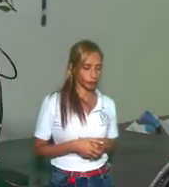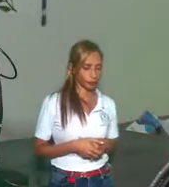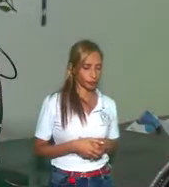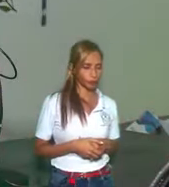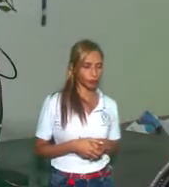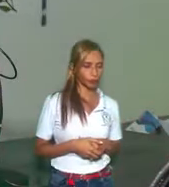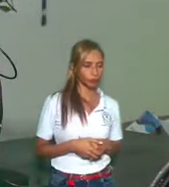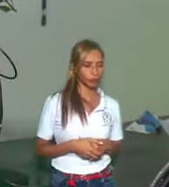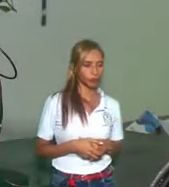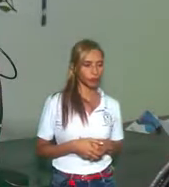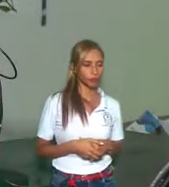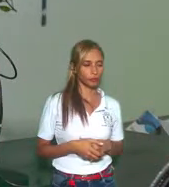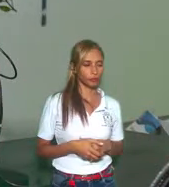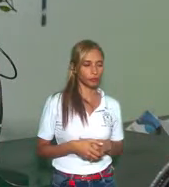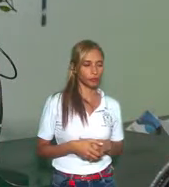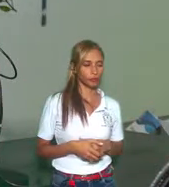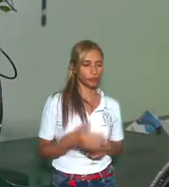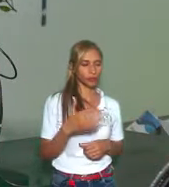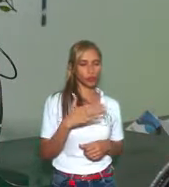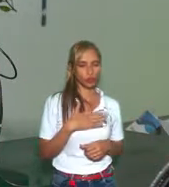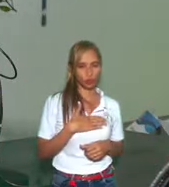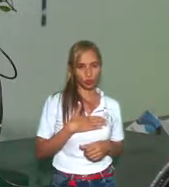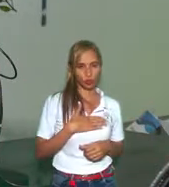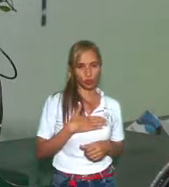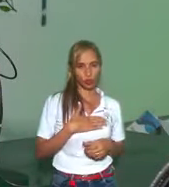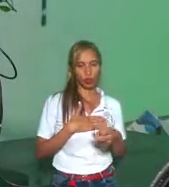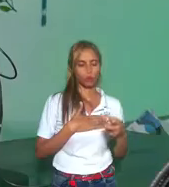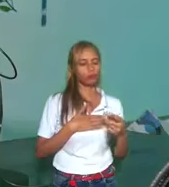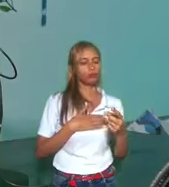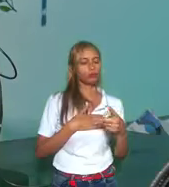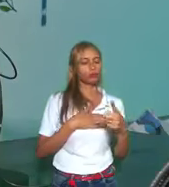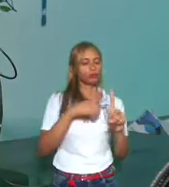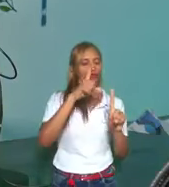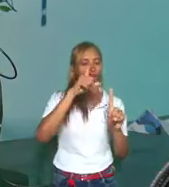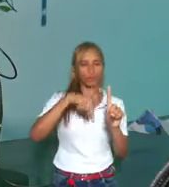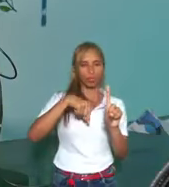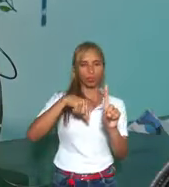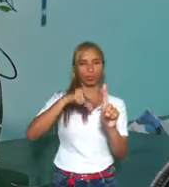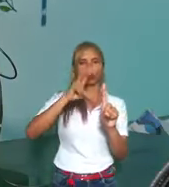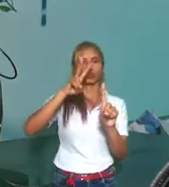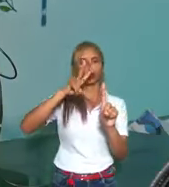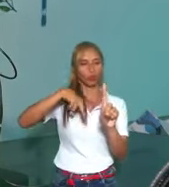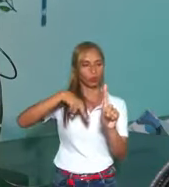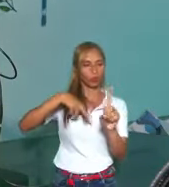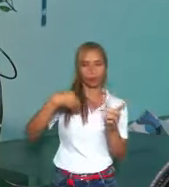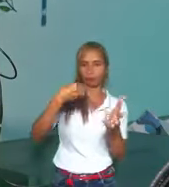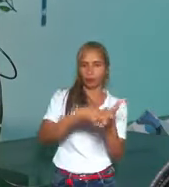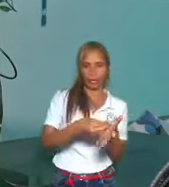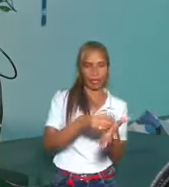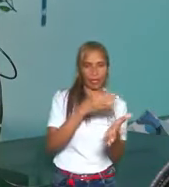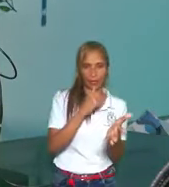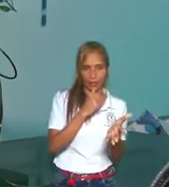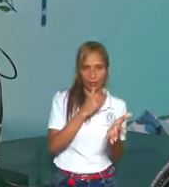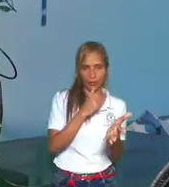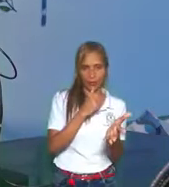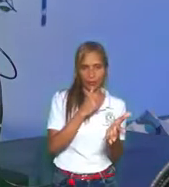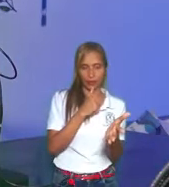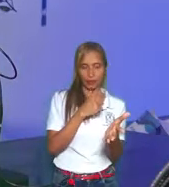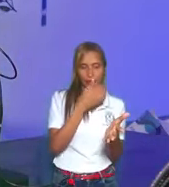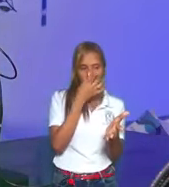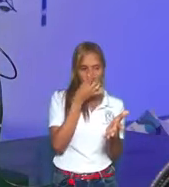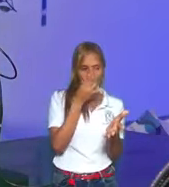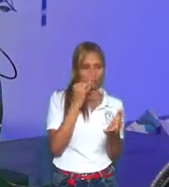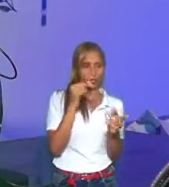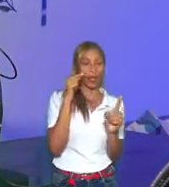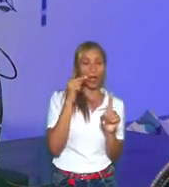cuando yo paso dos periodos de facturación, es decir, dos meses sin realizar un pago de las facturas que me llegan, ahí estoy en